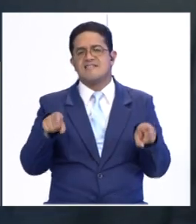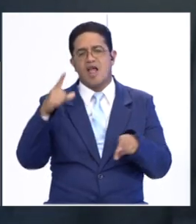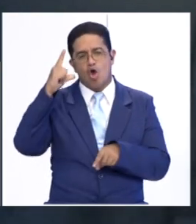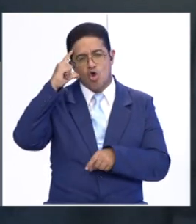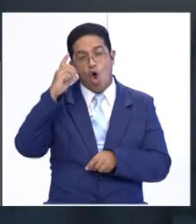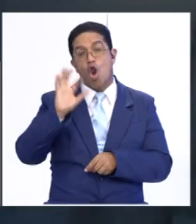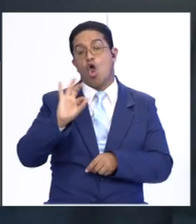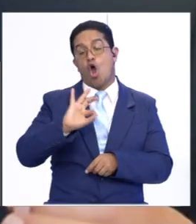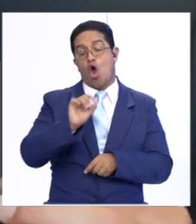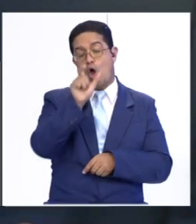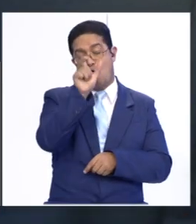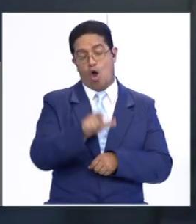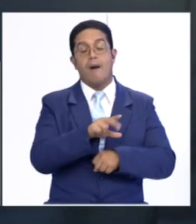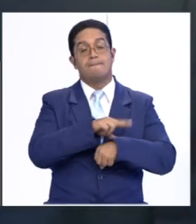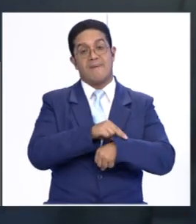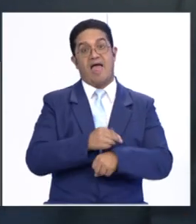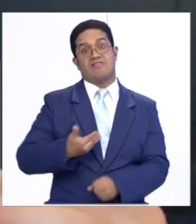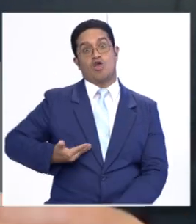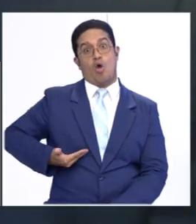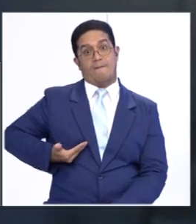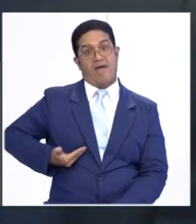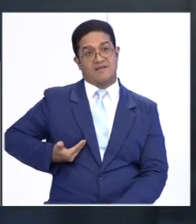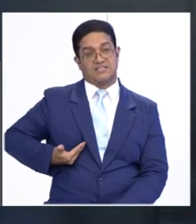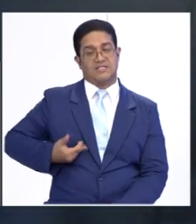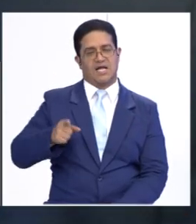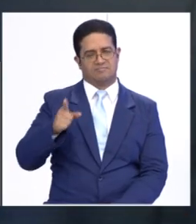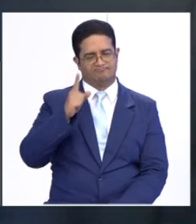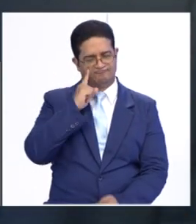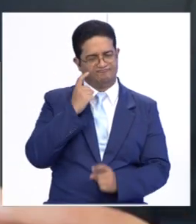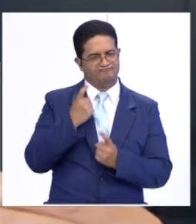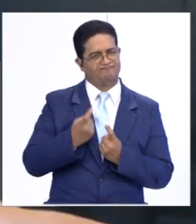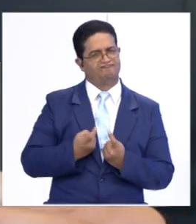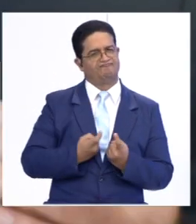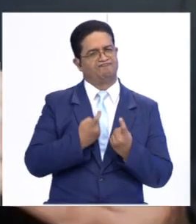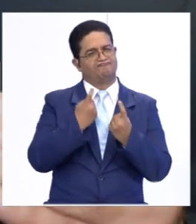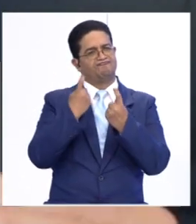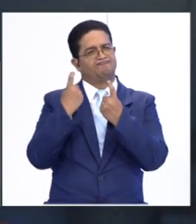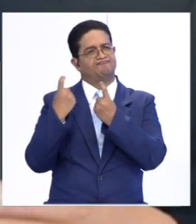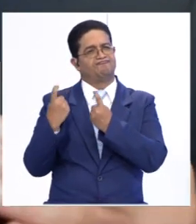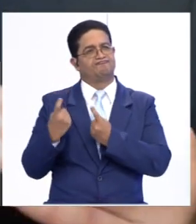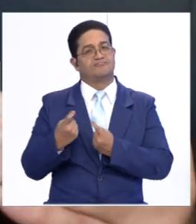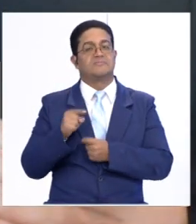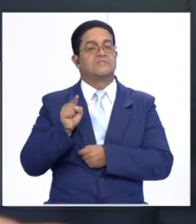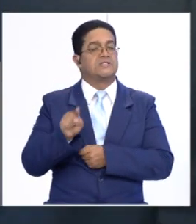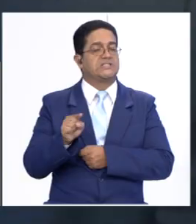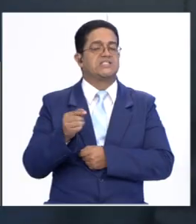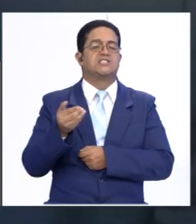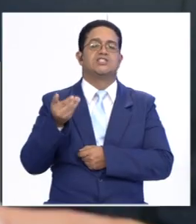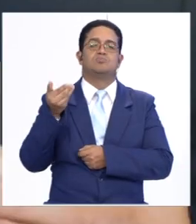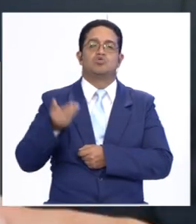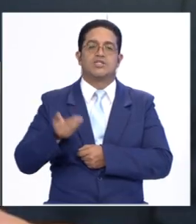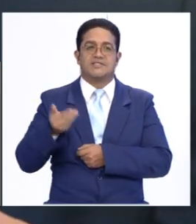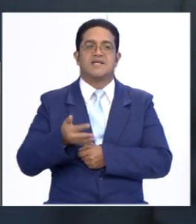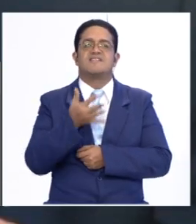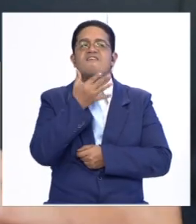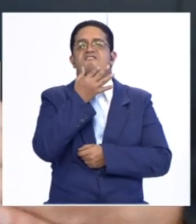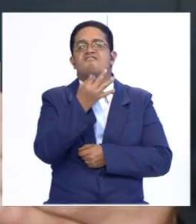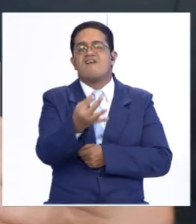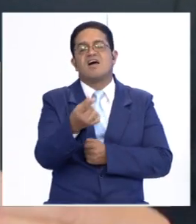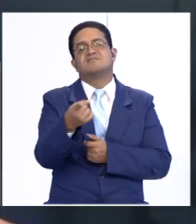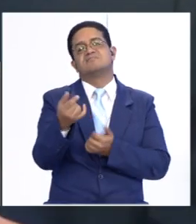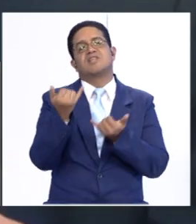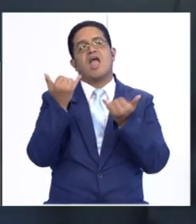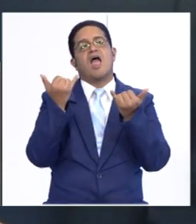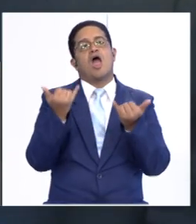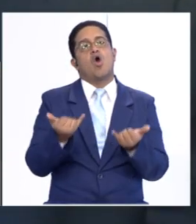mastólogo, para que realice el despistaje, que es muy sencillo. Hoy en día